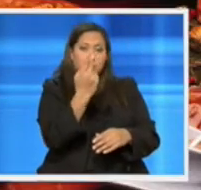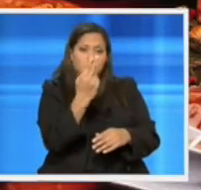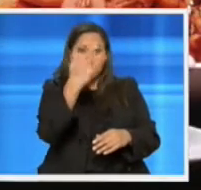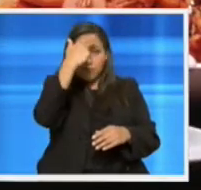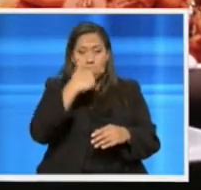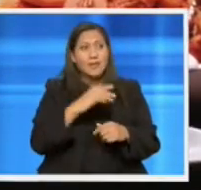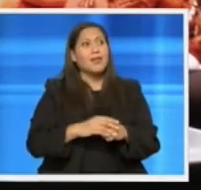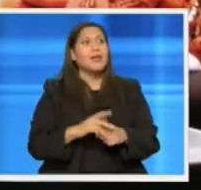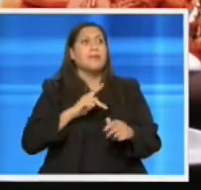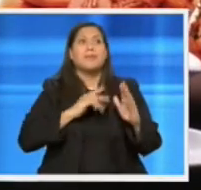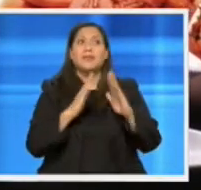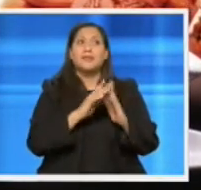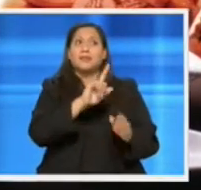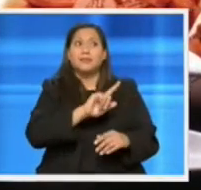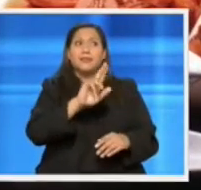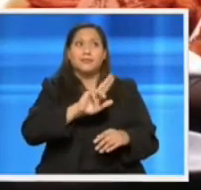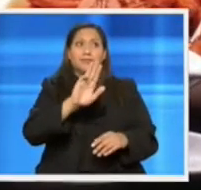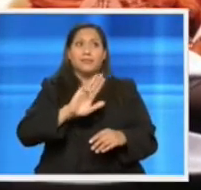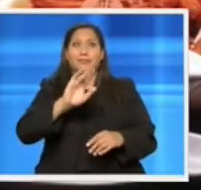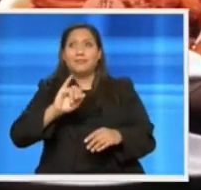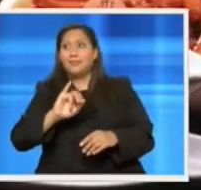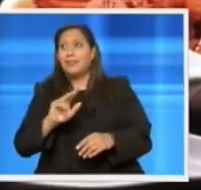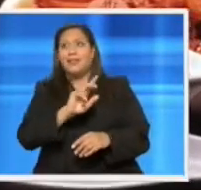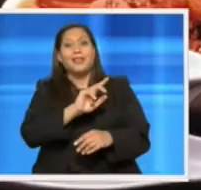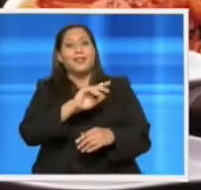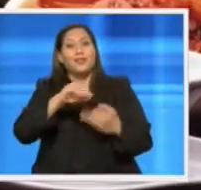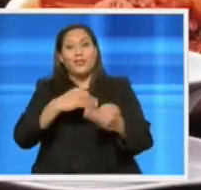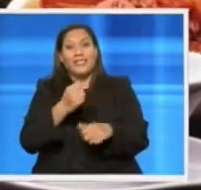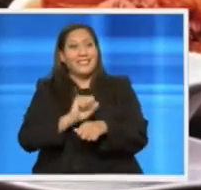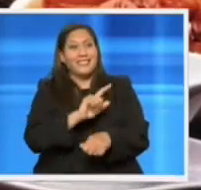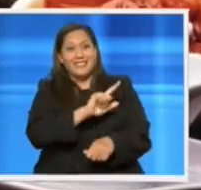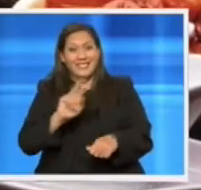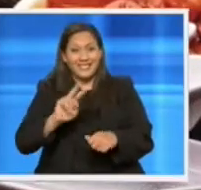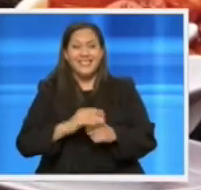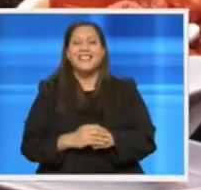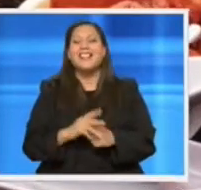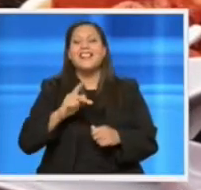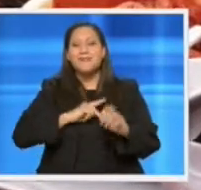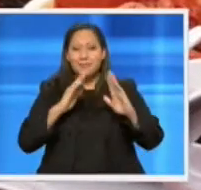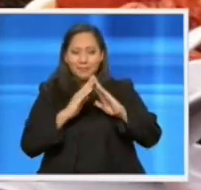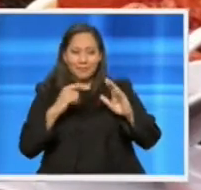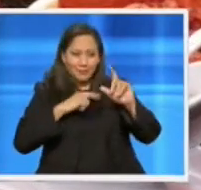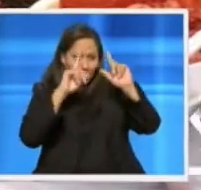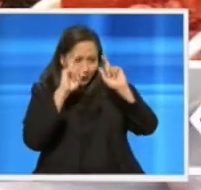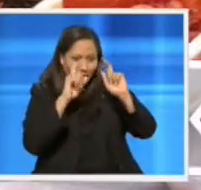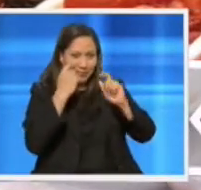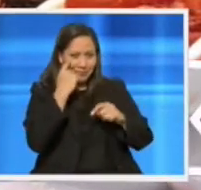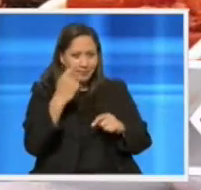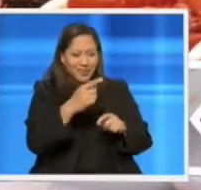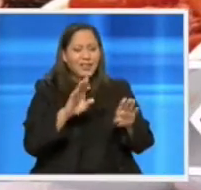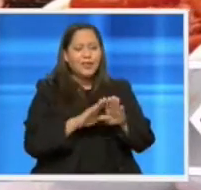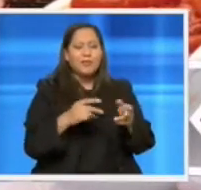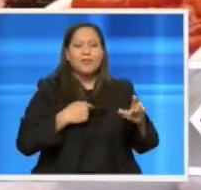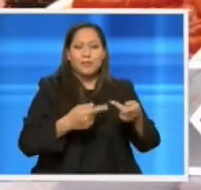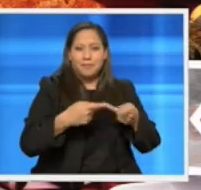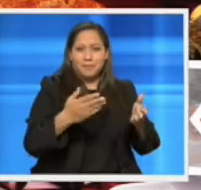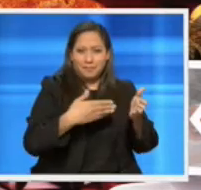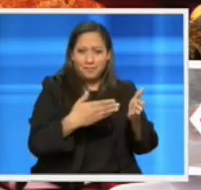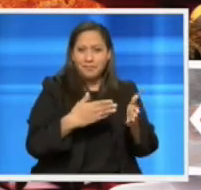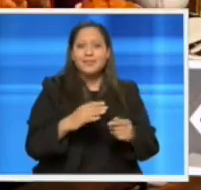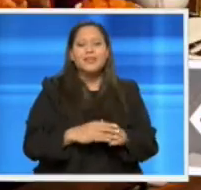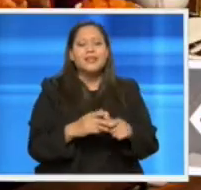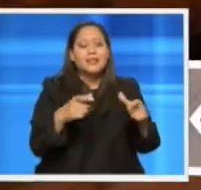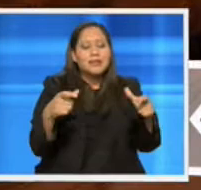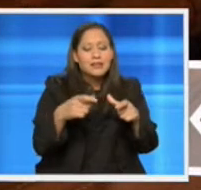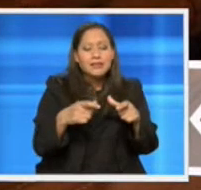recalentado es toda la semana, no importa. En mi No. casa voy a sacarles foto A ver. de cómo lo vamos a hacer, Ajá. porque son